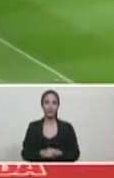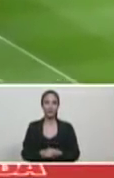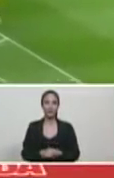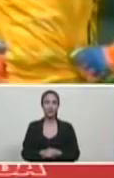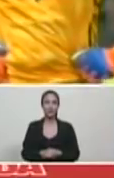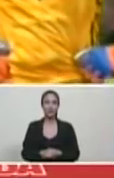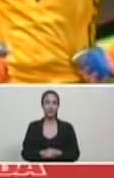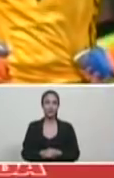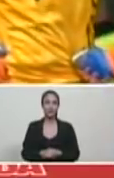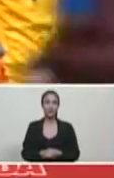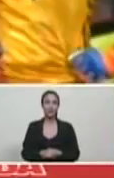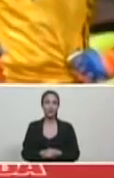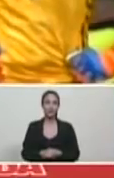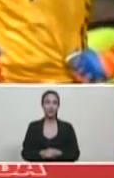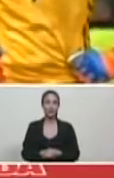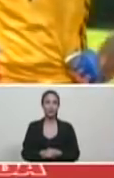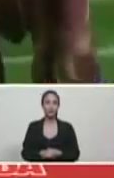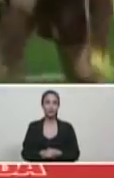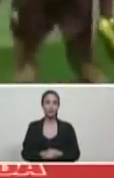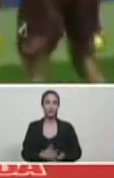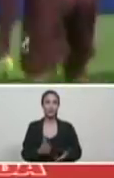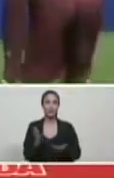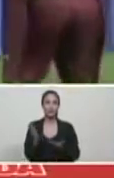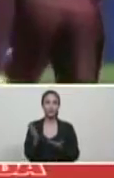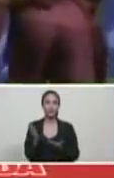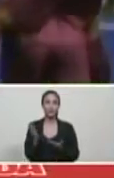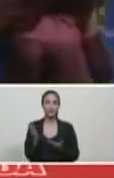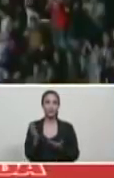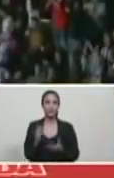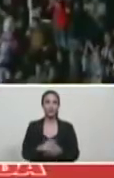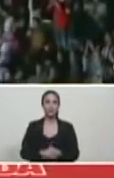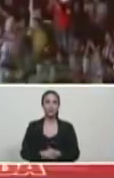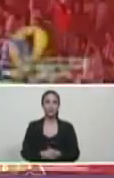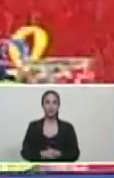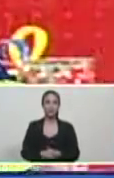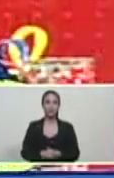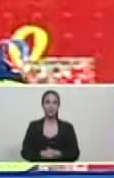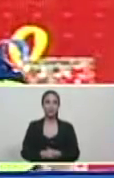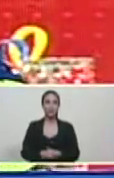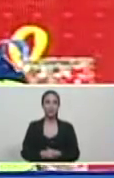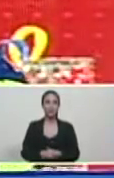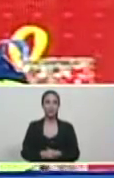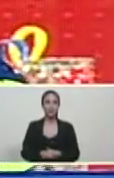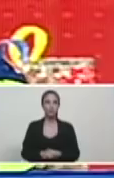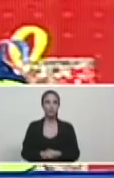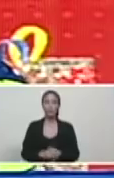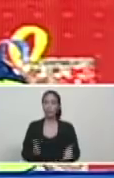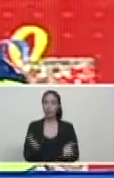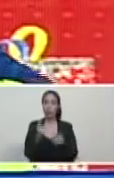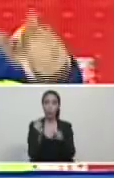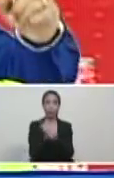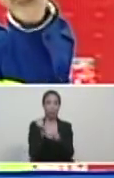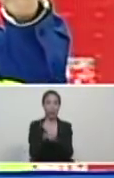La Guardia del Pueblo también, aquí veo la Guardia del Pueblo. León Heredia, pónganse a trabajar hoy